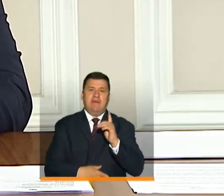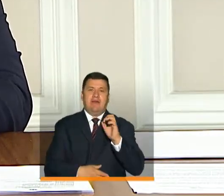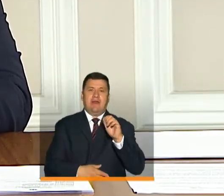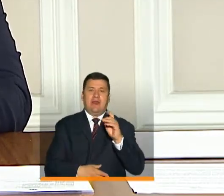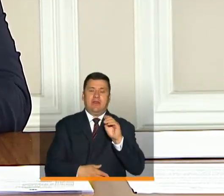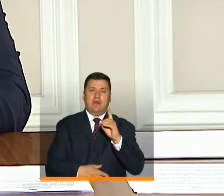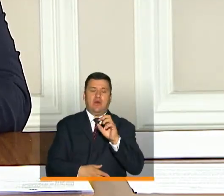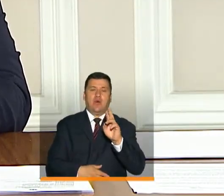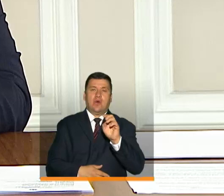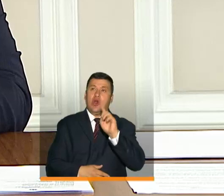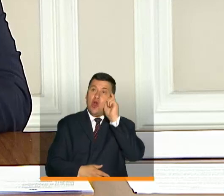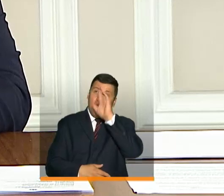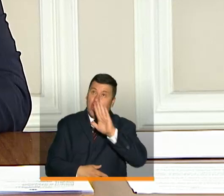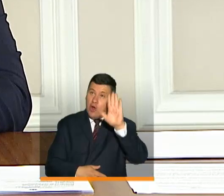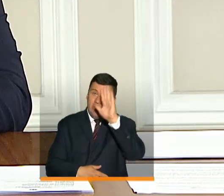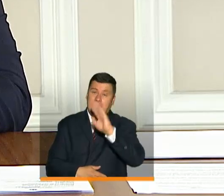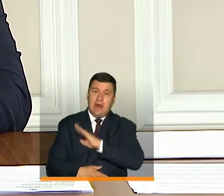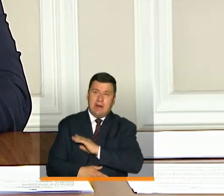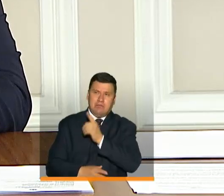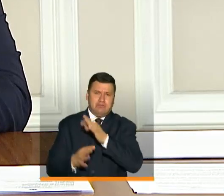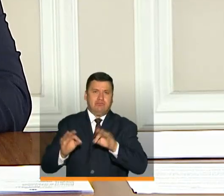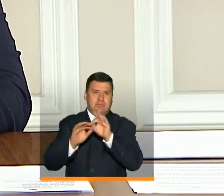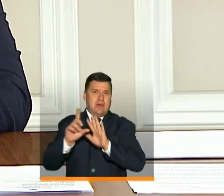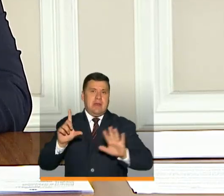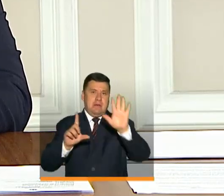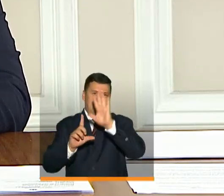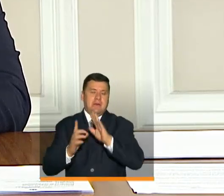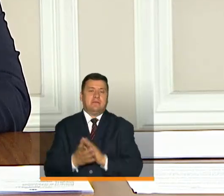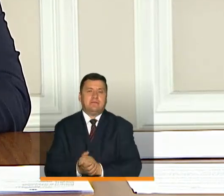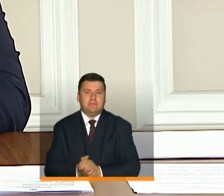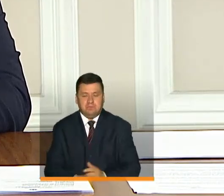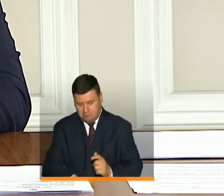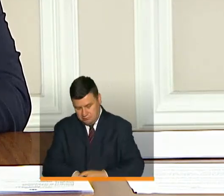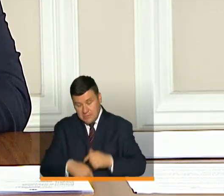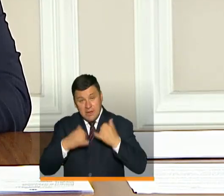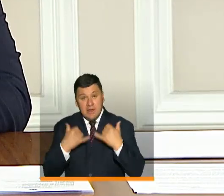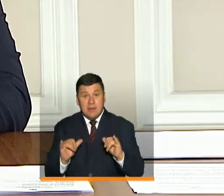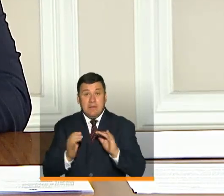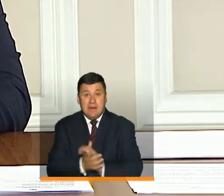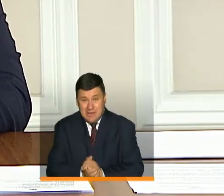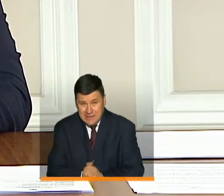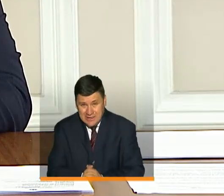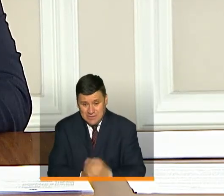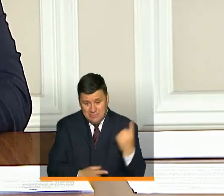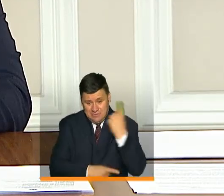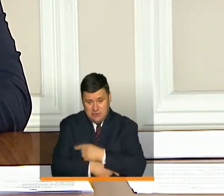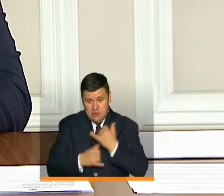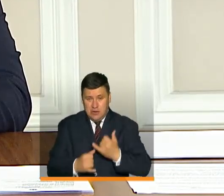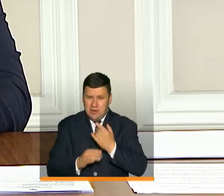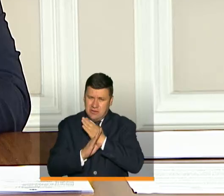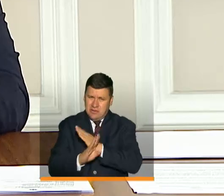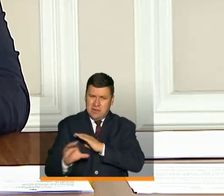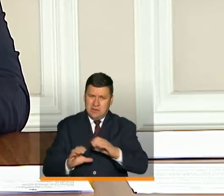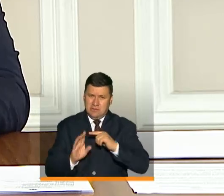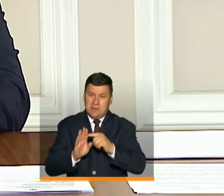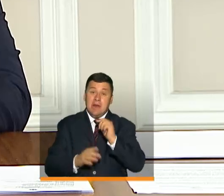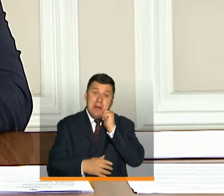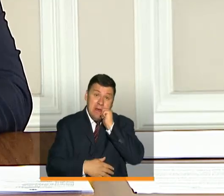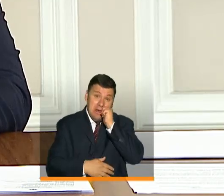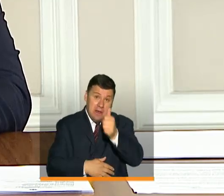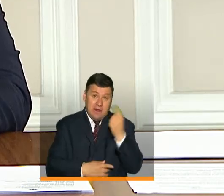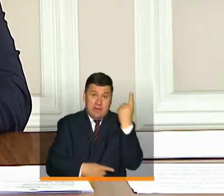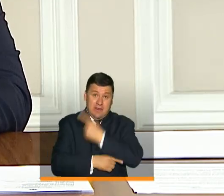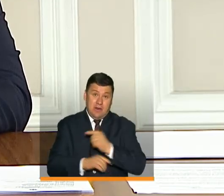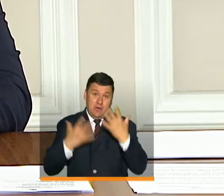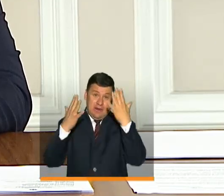Ruiz, al gobernador, al alcalde, este video tan importante. Ya se nos está acabando el tiempo el día de hoy en Prevención y Acción. Mañana es